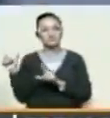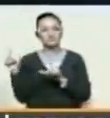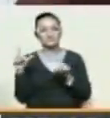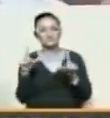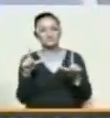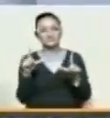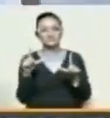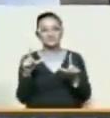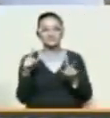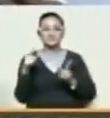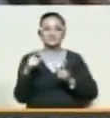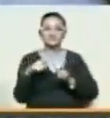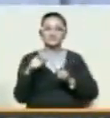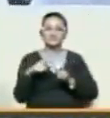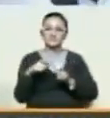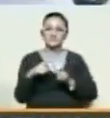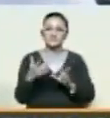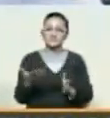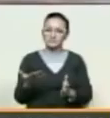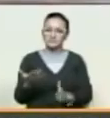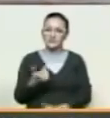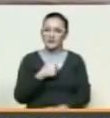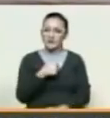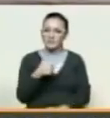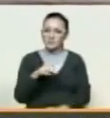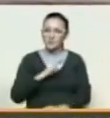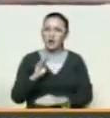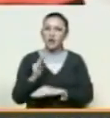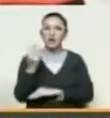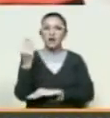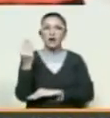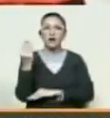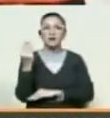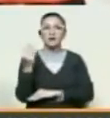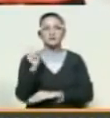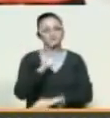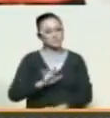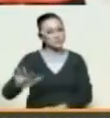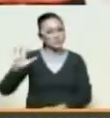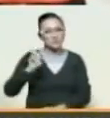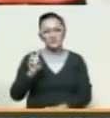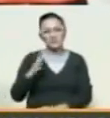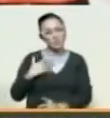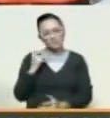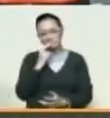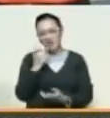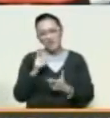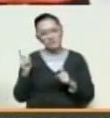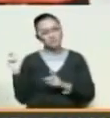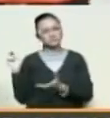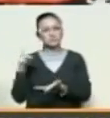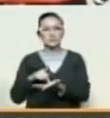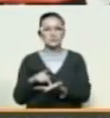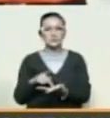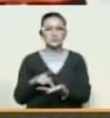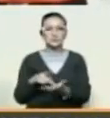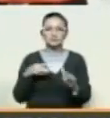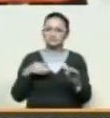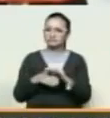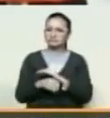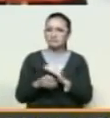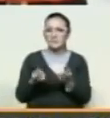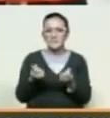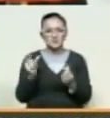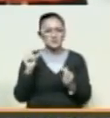de los propios de acá del estado Lara, incluso de la nación, que vengan y nos visiten. Tenemos una facilidad de acceso en cuanto a